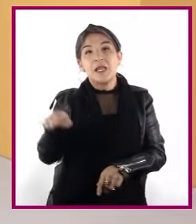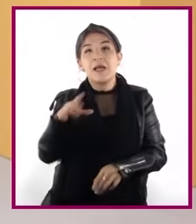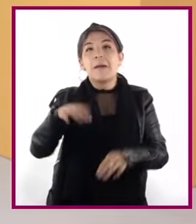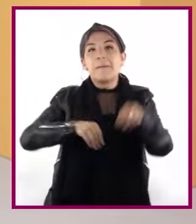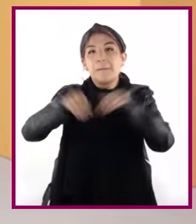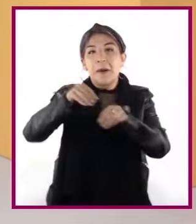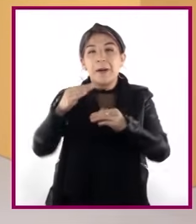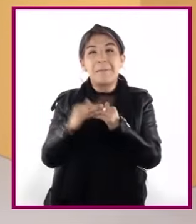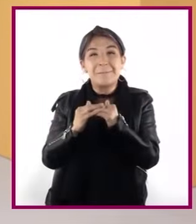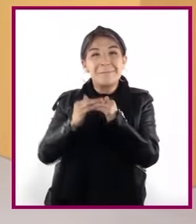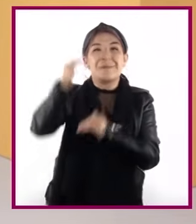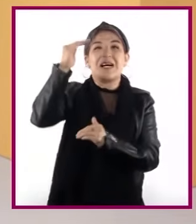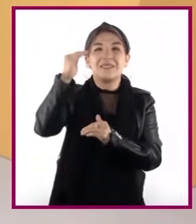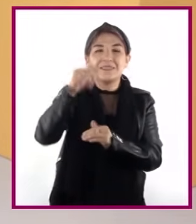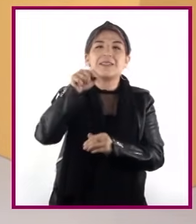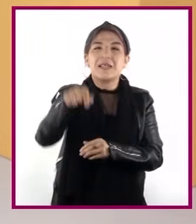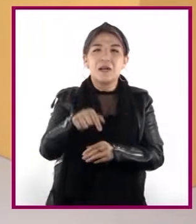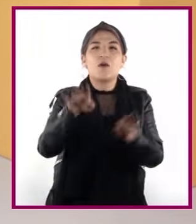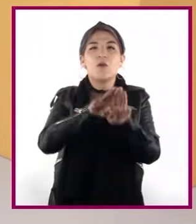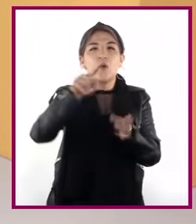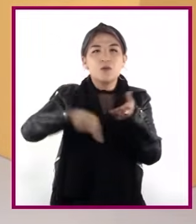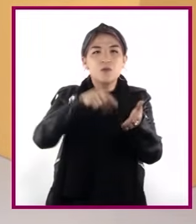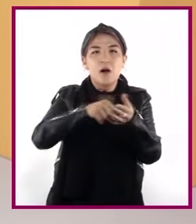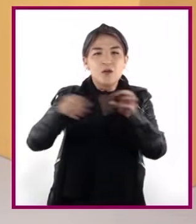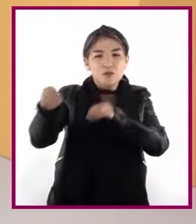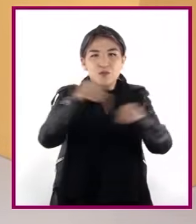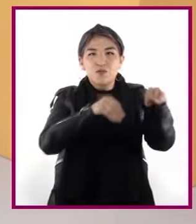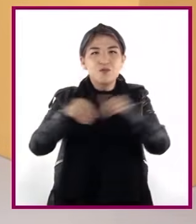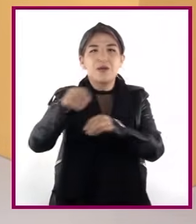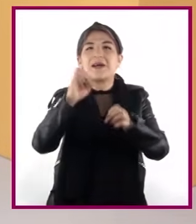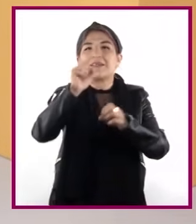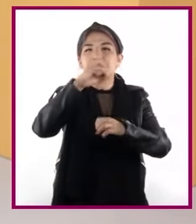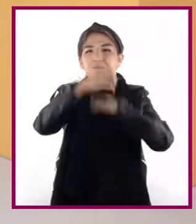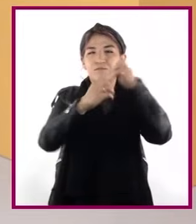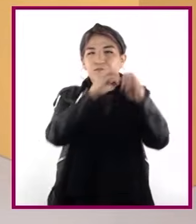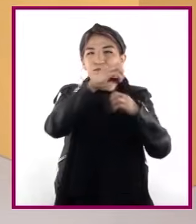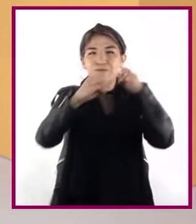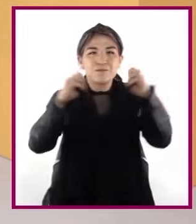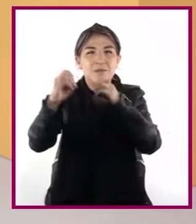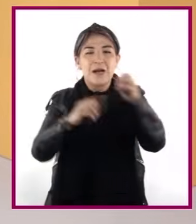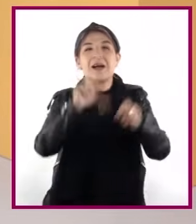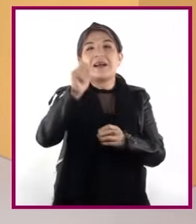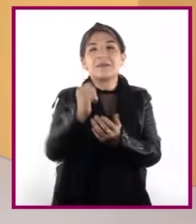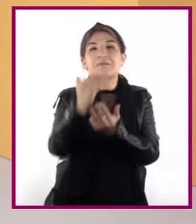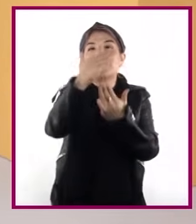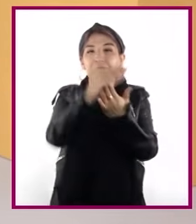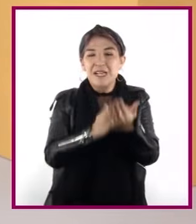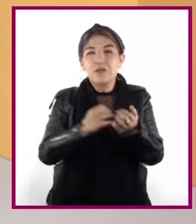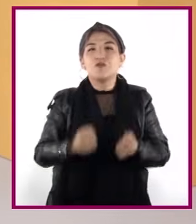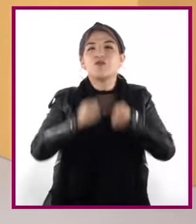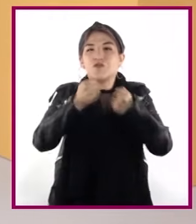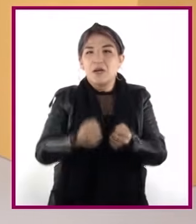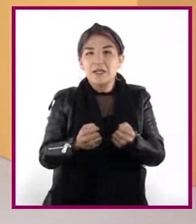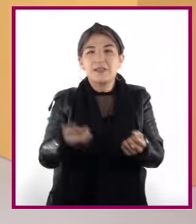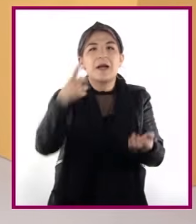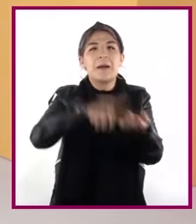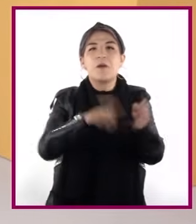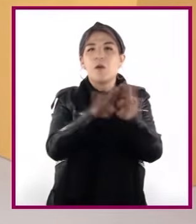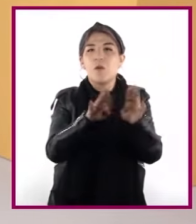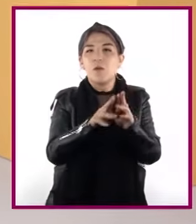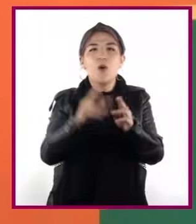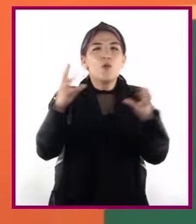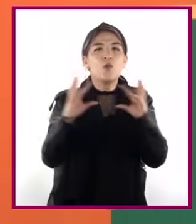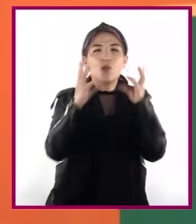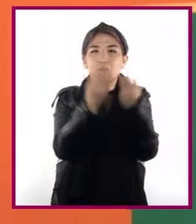su movimiento y aumentan los espacios entre las partículas, por lo que disminuyen las fuerzas que las mantienen